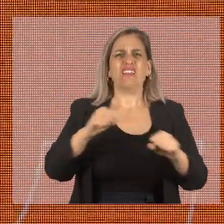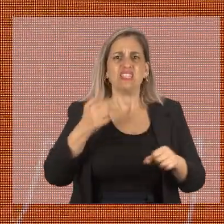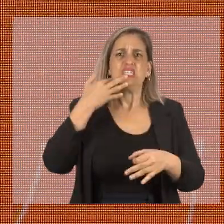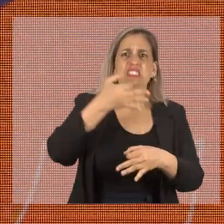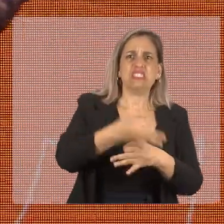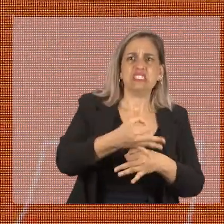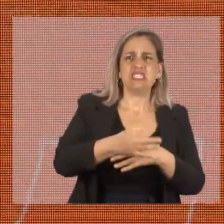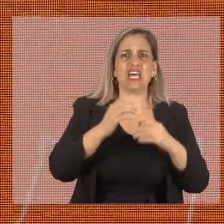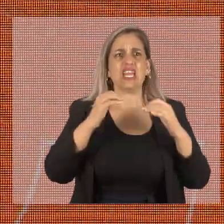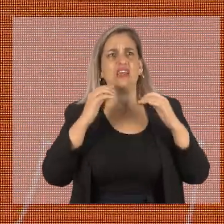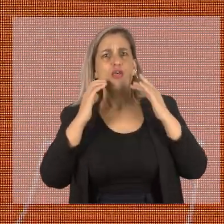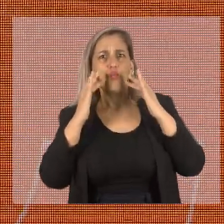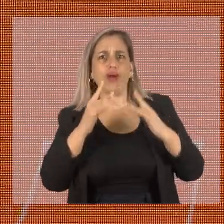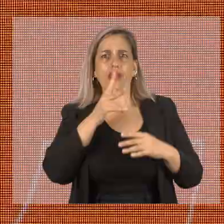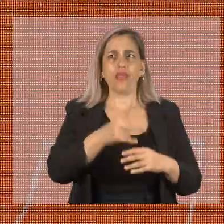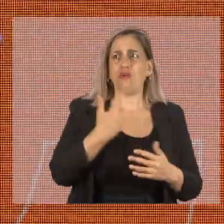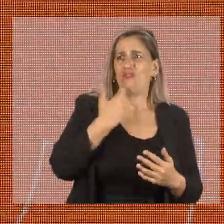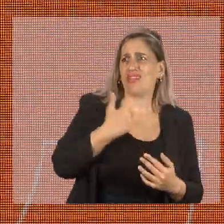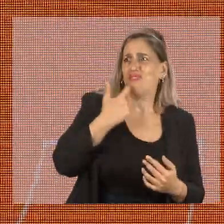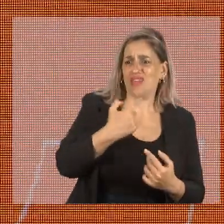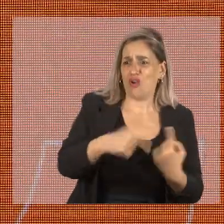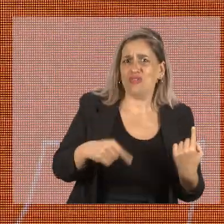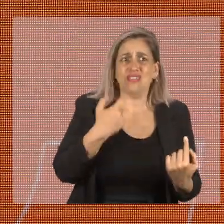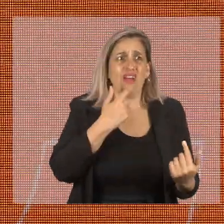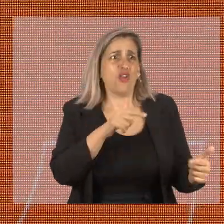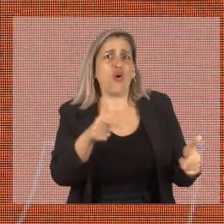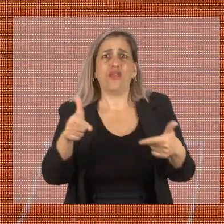y que tiene que educar a sus hijos, y lo que abundan son las carencias.